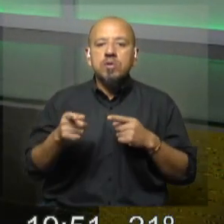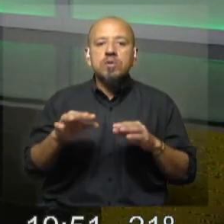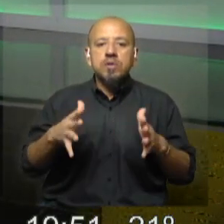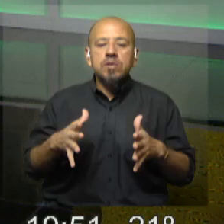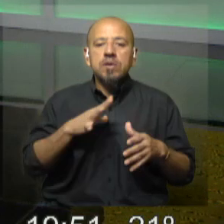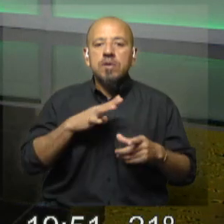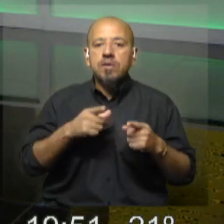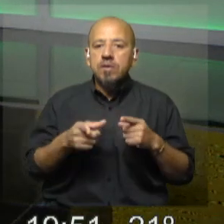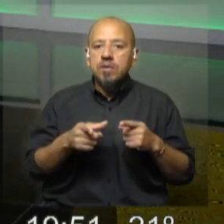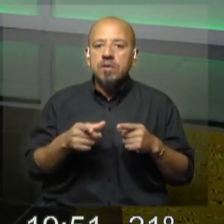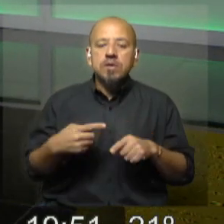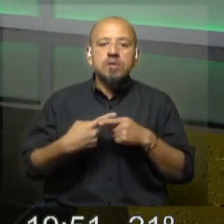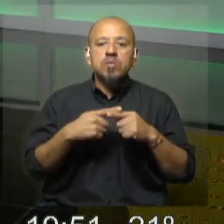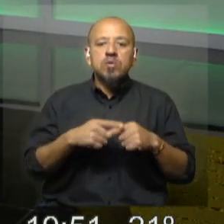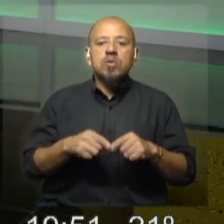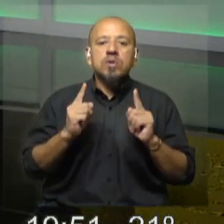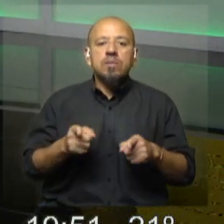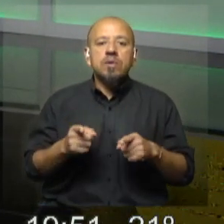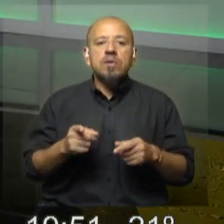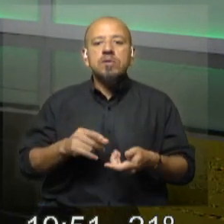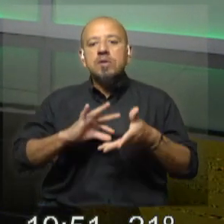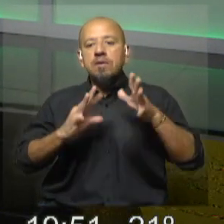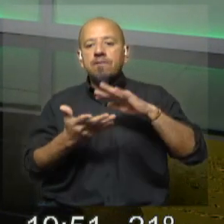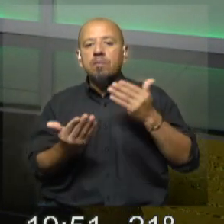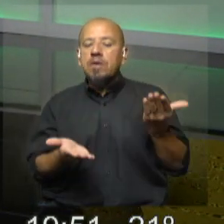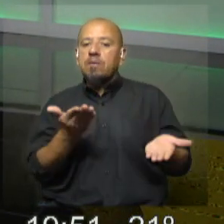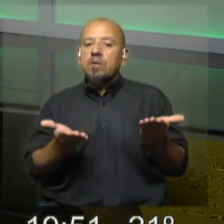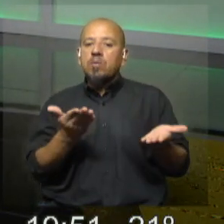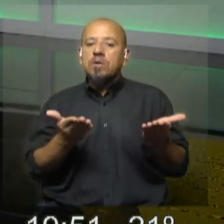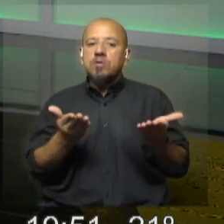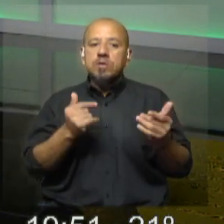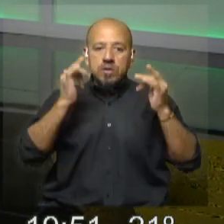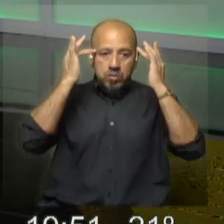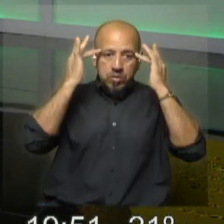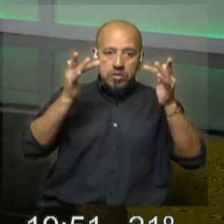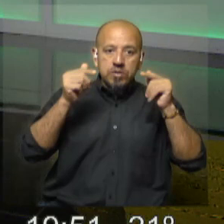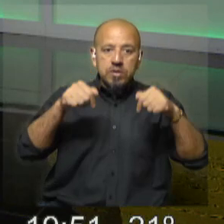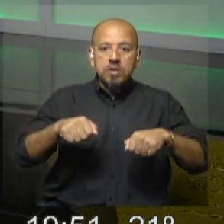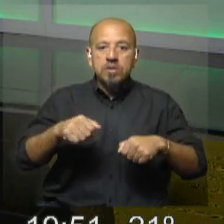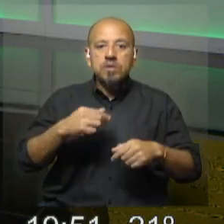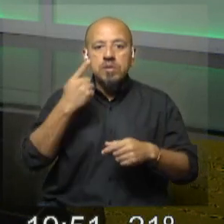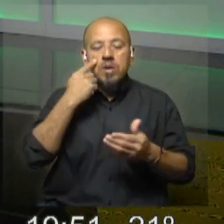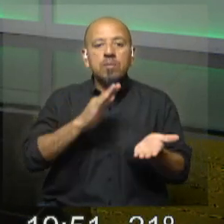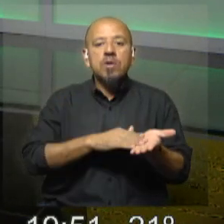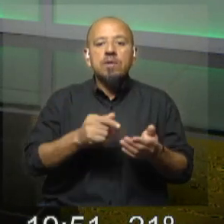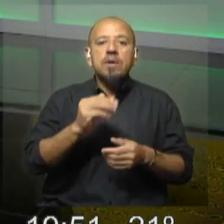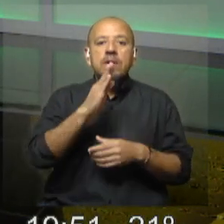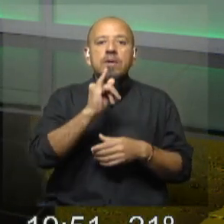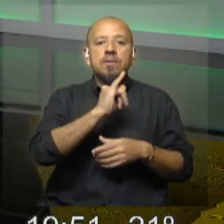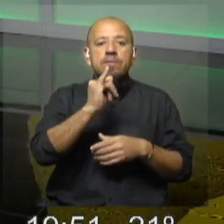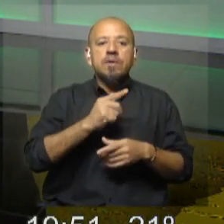iba sucediendo. Se discutió bastante sobre las formas de evaluación de la educación en nuestro país, las pruebas PISA, los